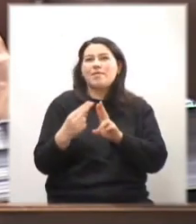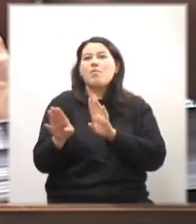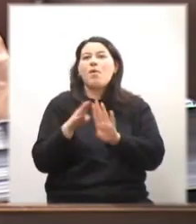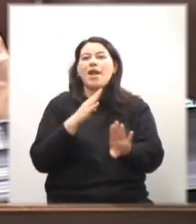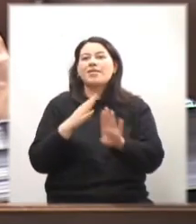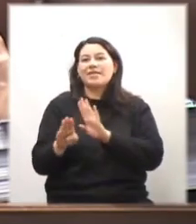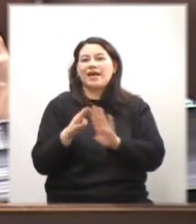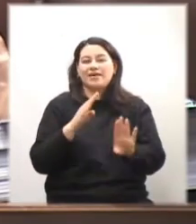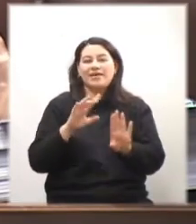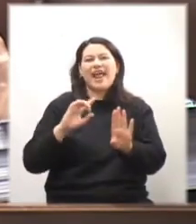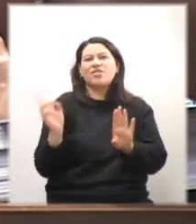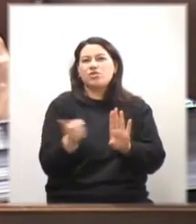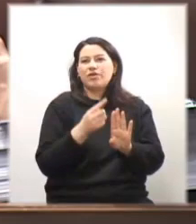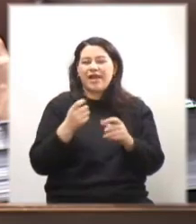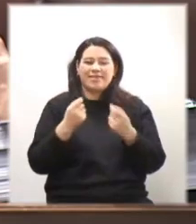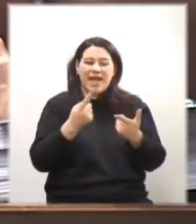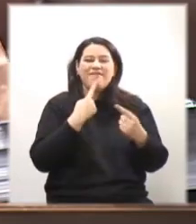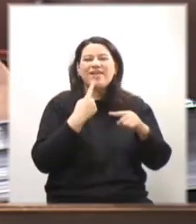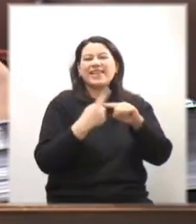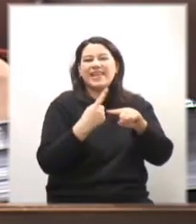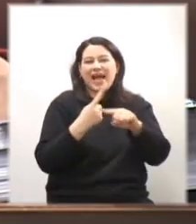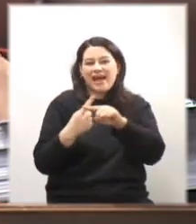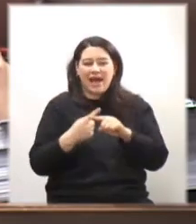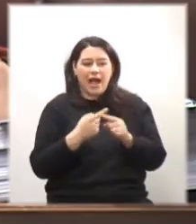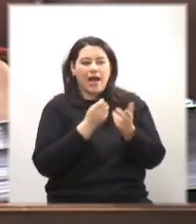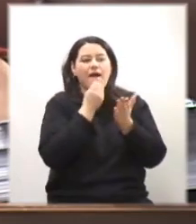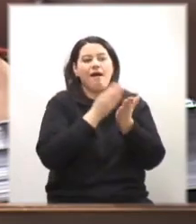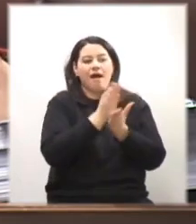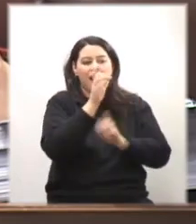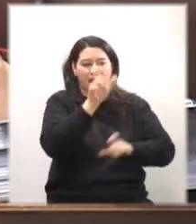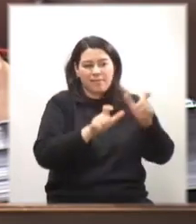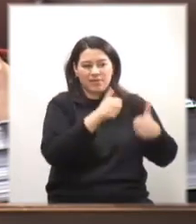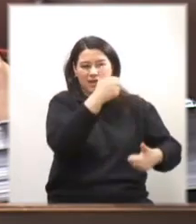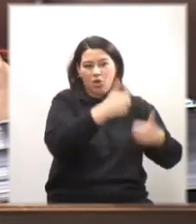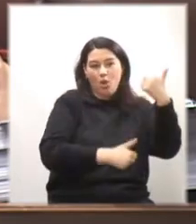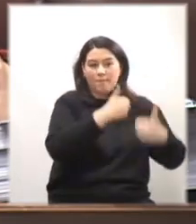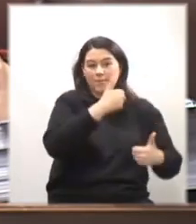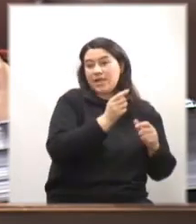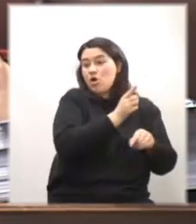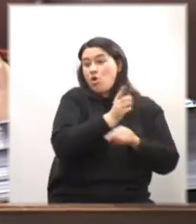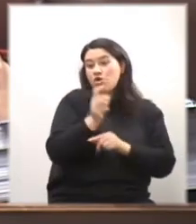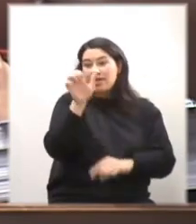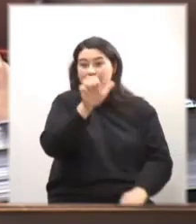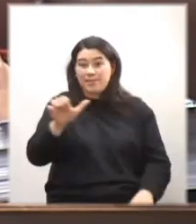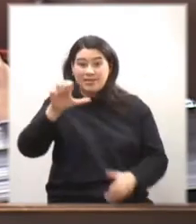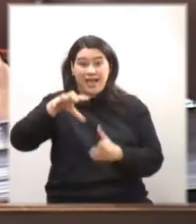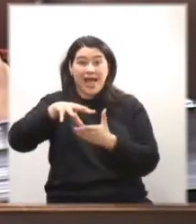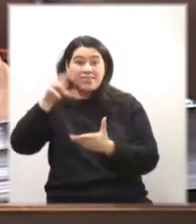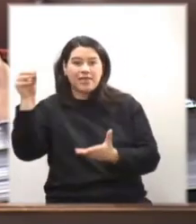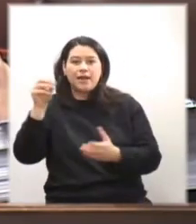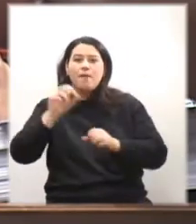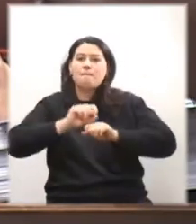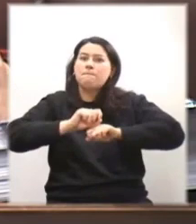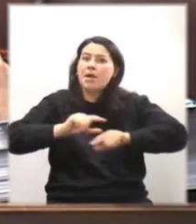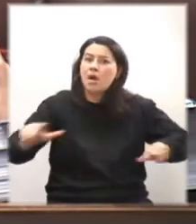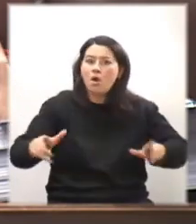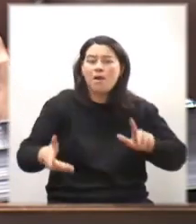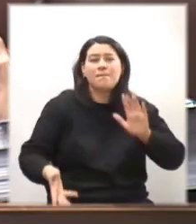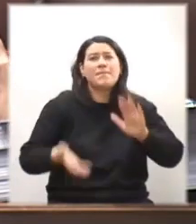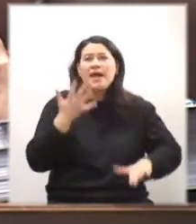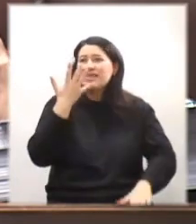les dan ventajas increíbles a los competidores de Antel. Y lo peor, lo más triste,